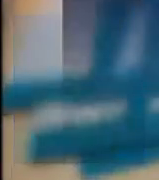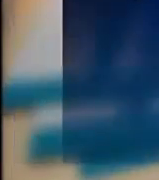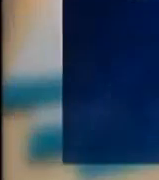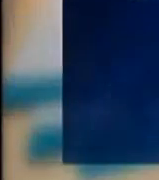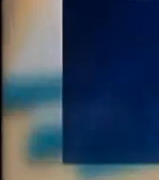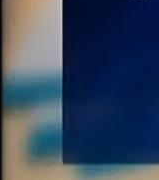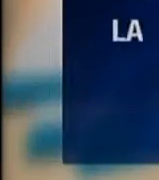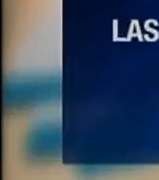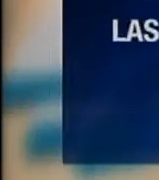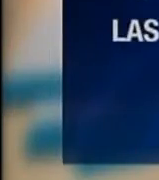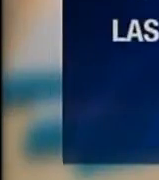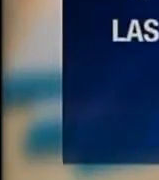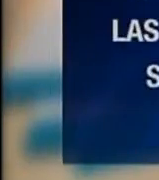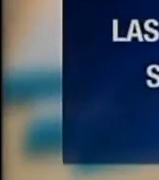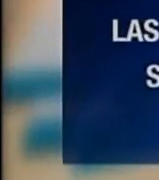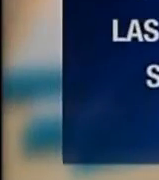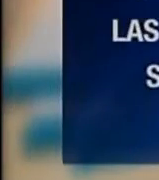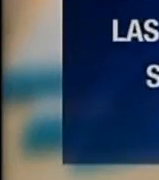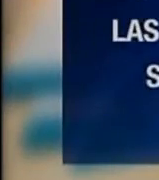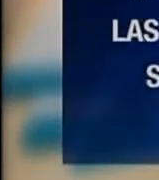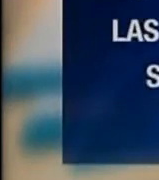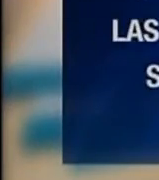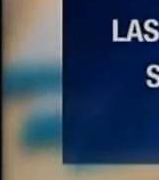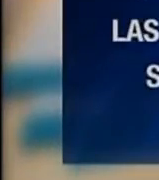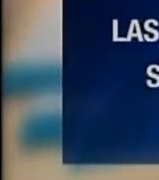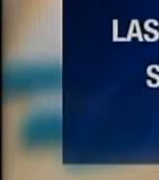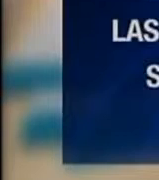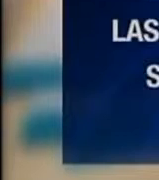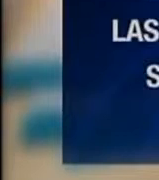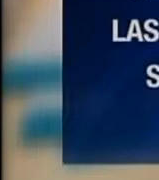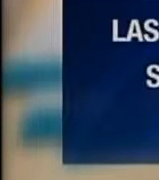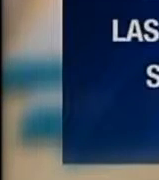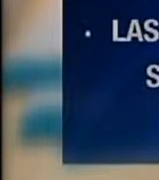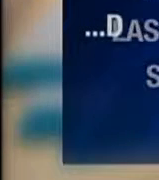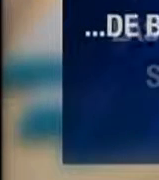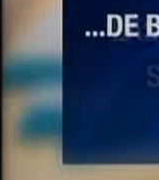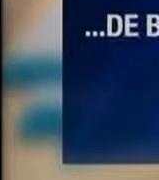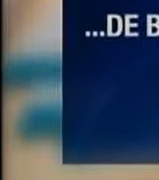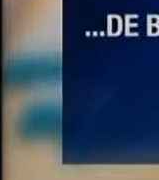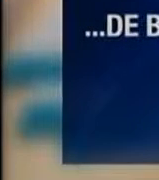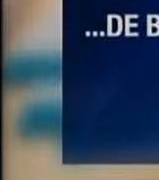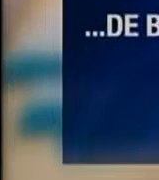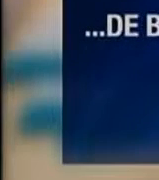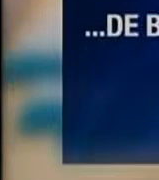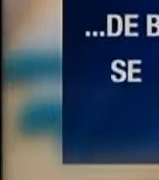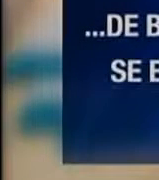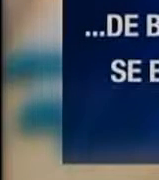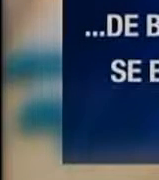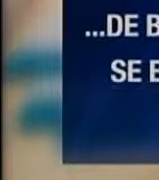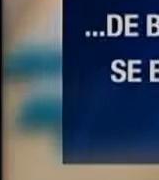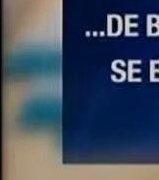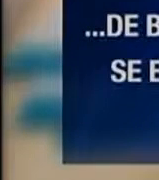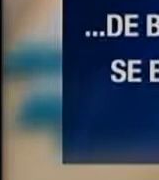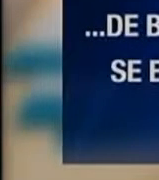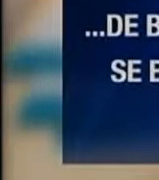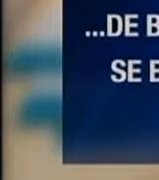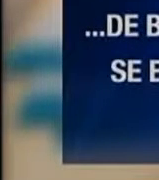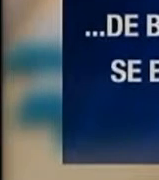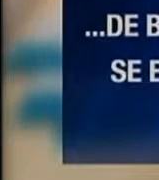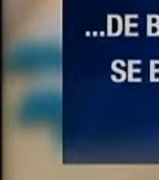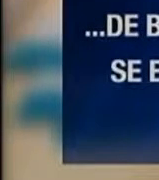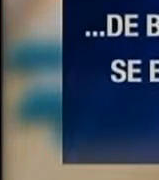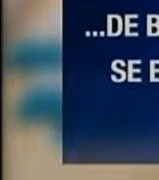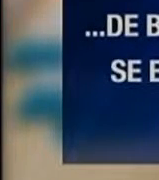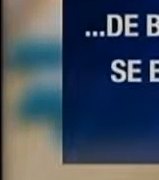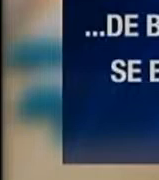interrogantes. ¿Considera usted que en las actuales condiciones que se presta el servicio del transporte público de buses urbanos en Guayaquil se